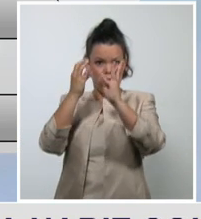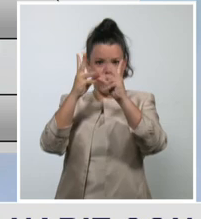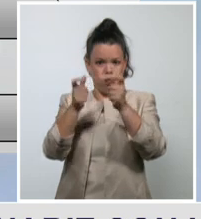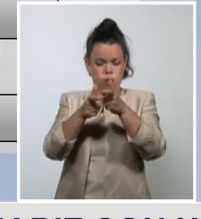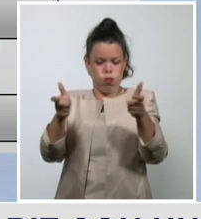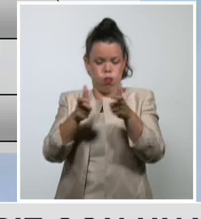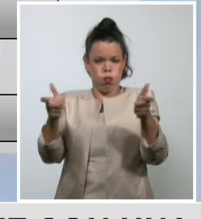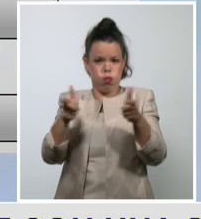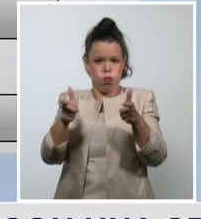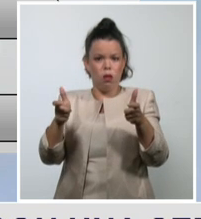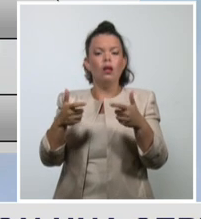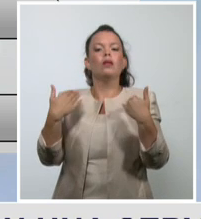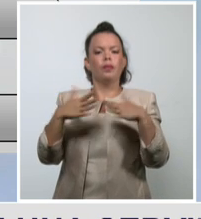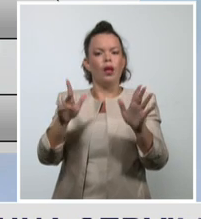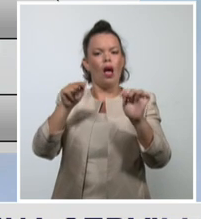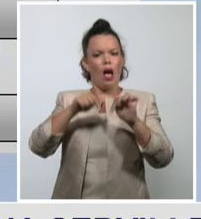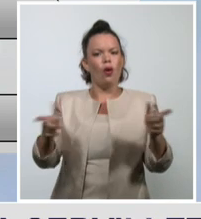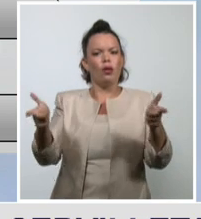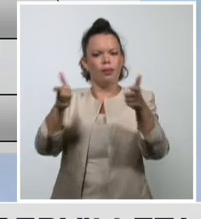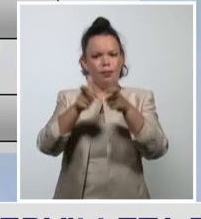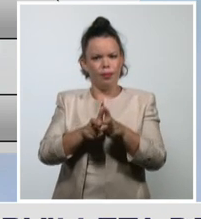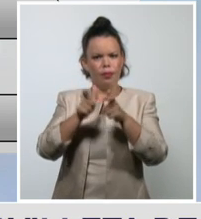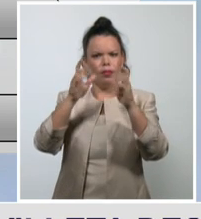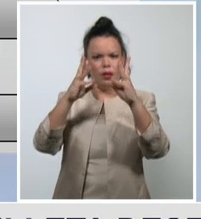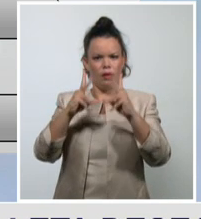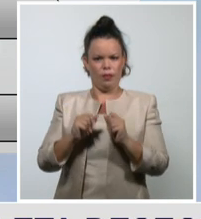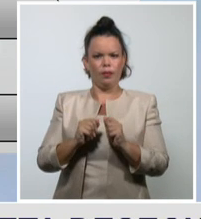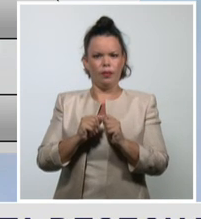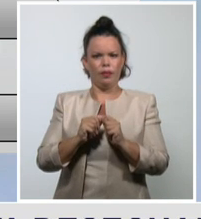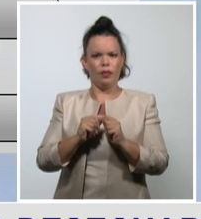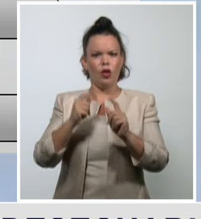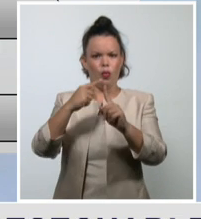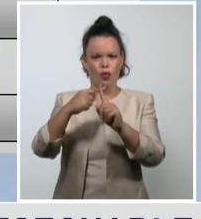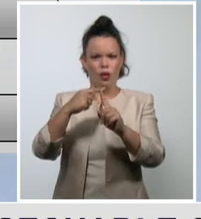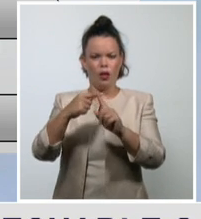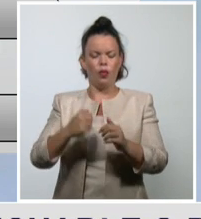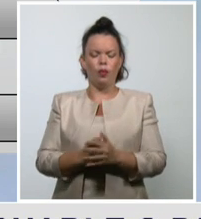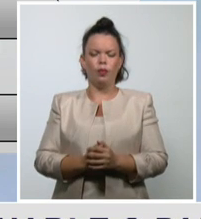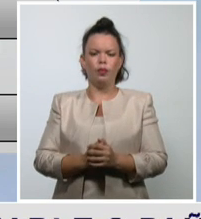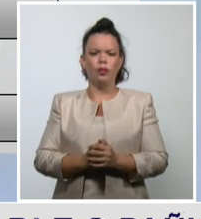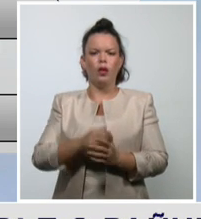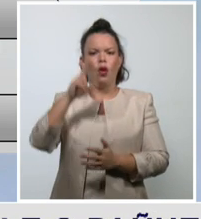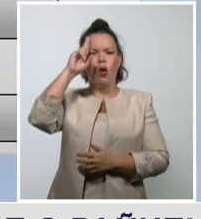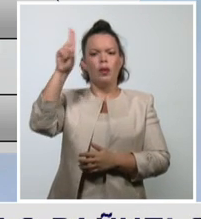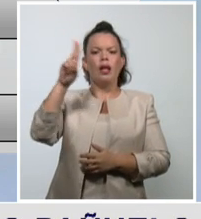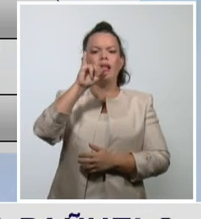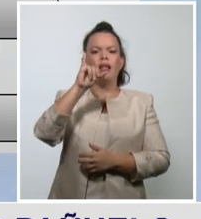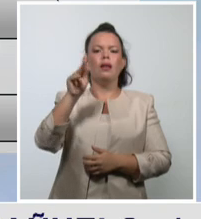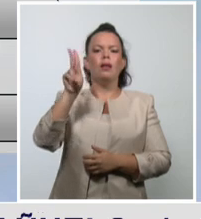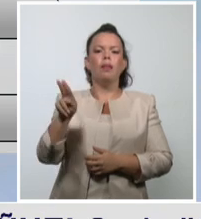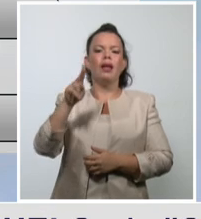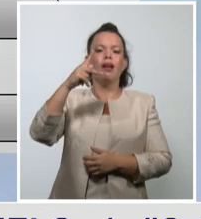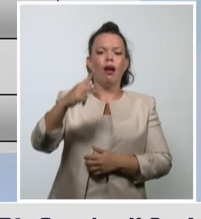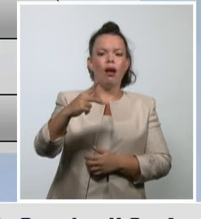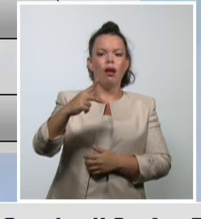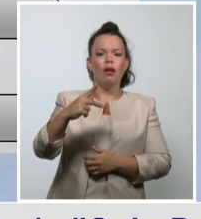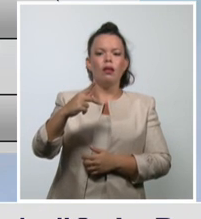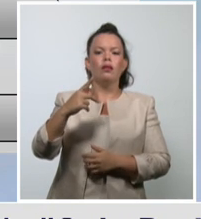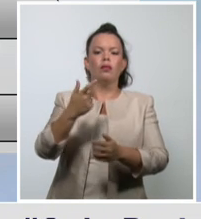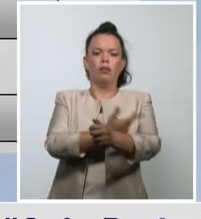un 3,5% de positividad. En el IPK se procesaron 849, en